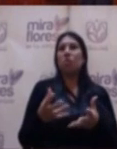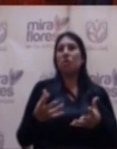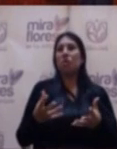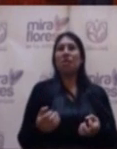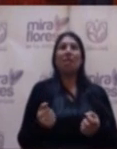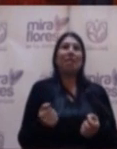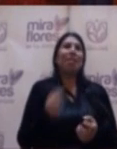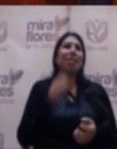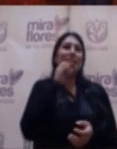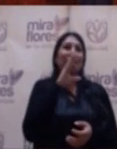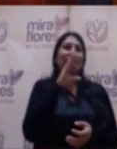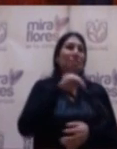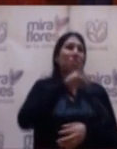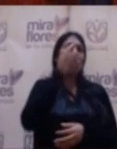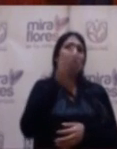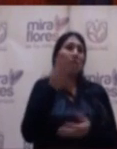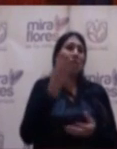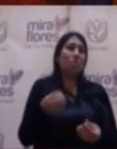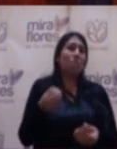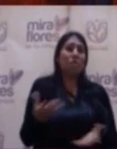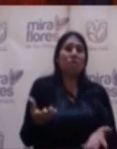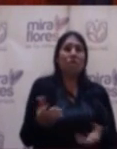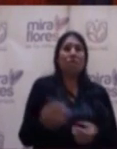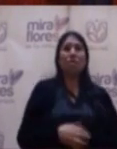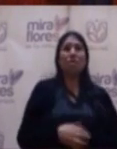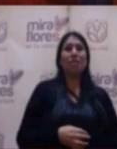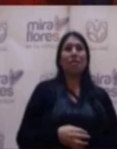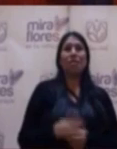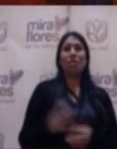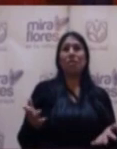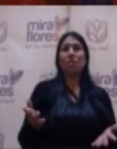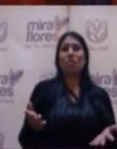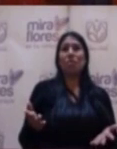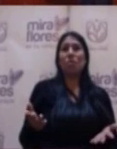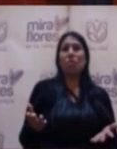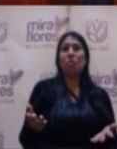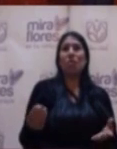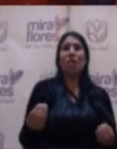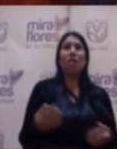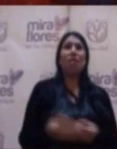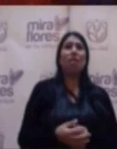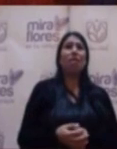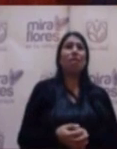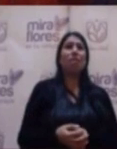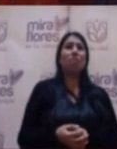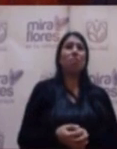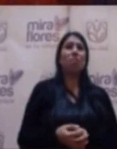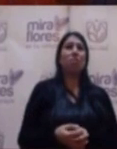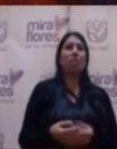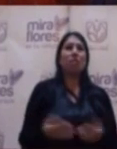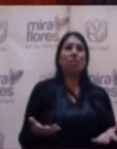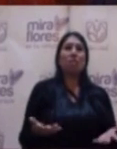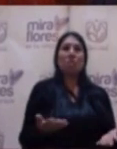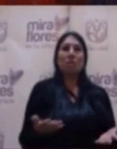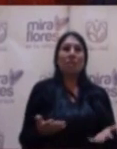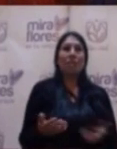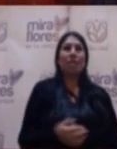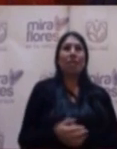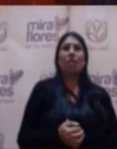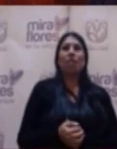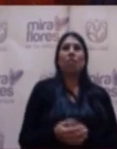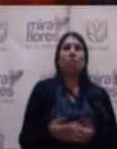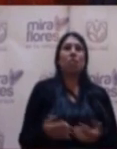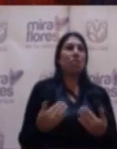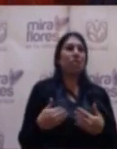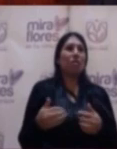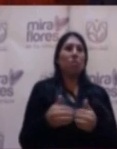nunca, porque no hay una situación de que nos lleve a un alejamiento, sino